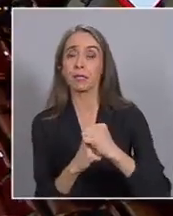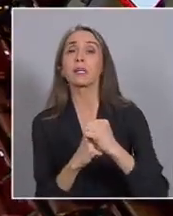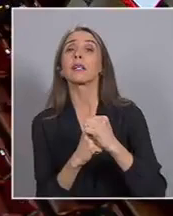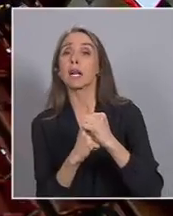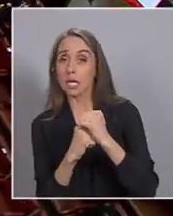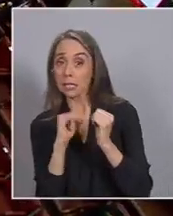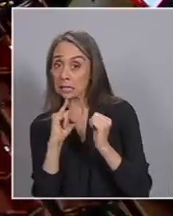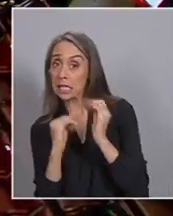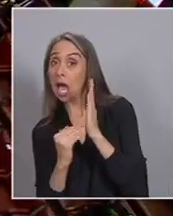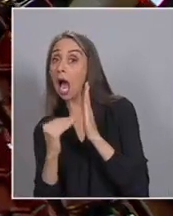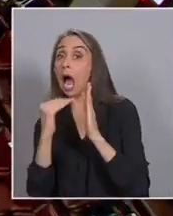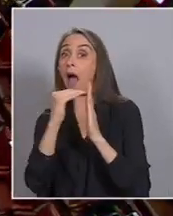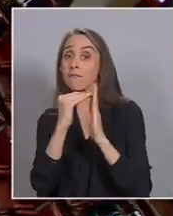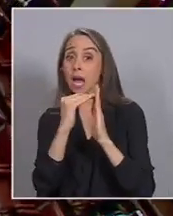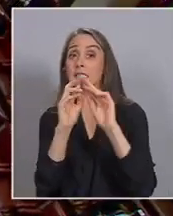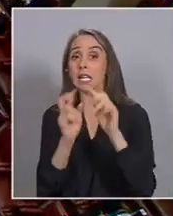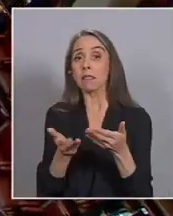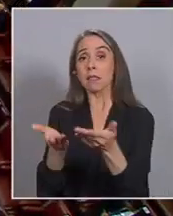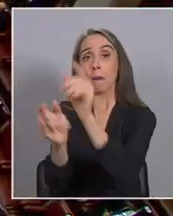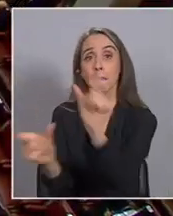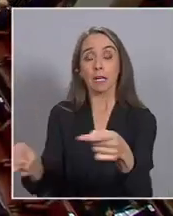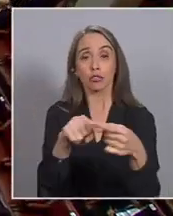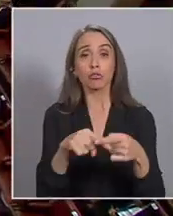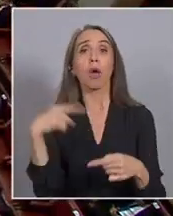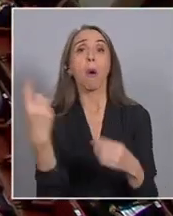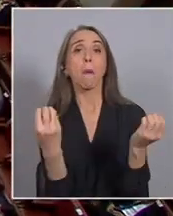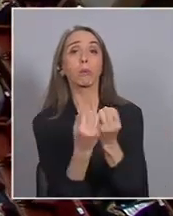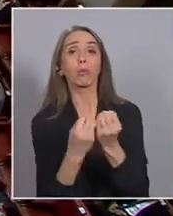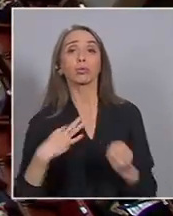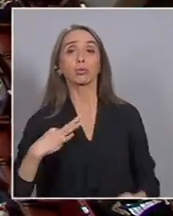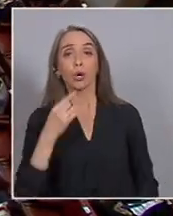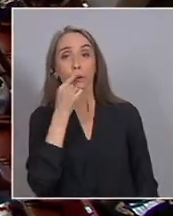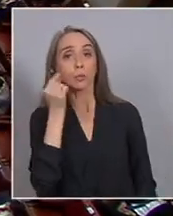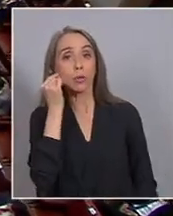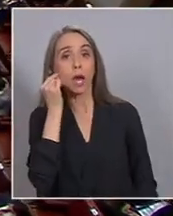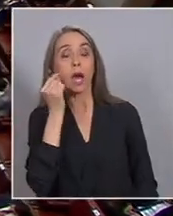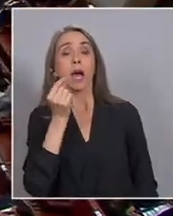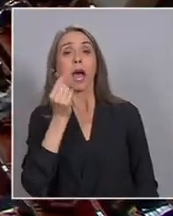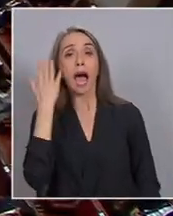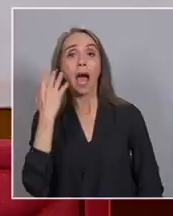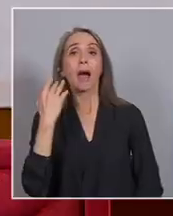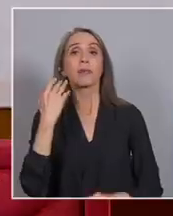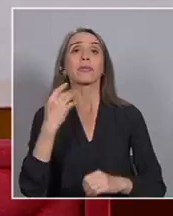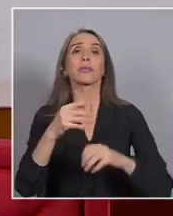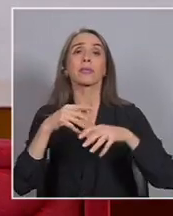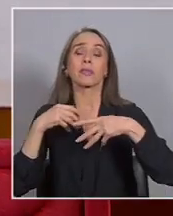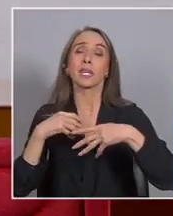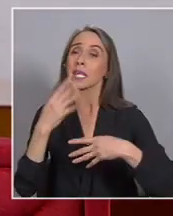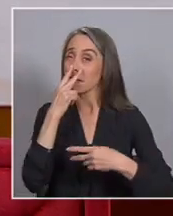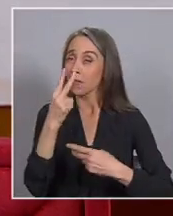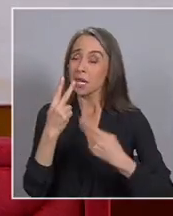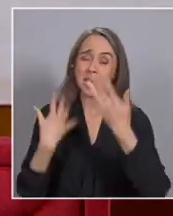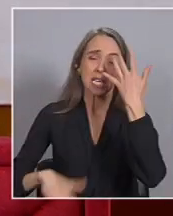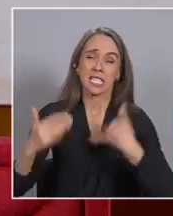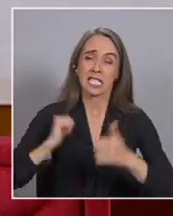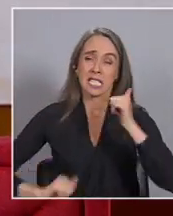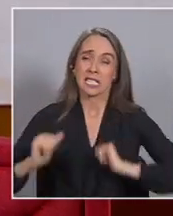avances importantes en materia social que han permitido a muchos ciudadanos y ciudadanas dejar atrás las manifestaciones más dramáticas de la